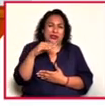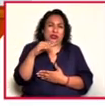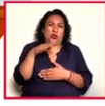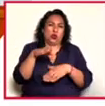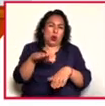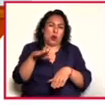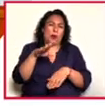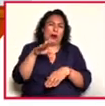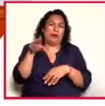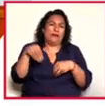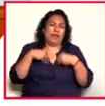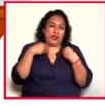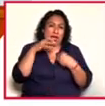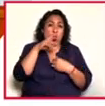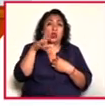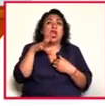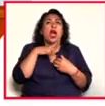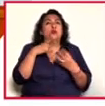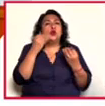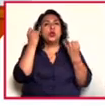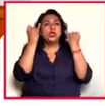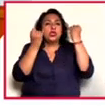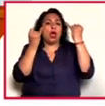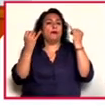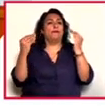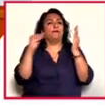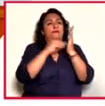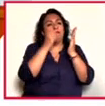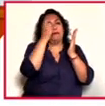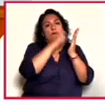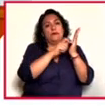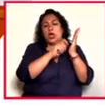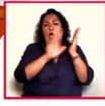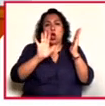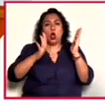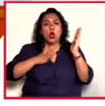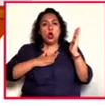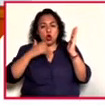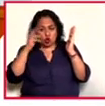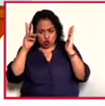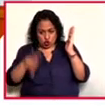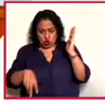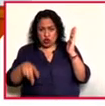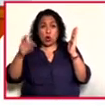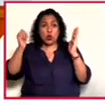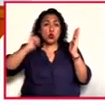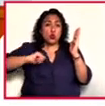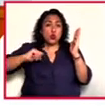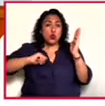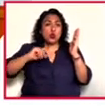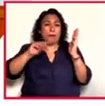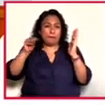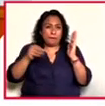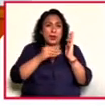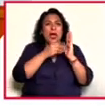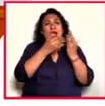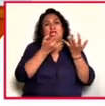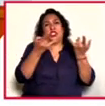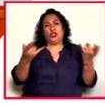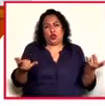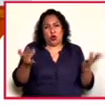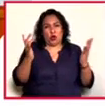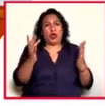porque se ha hecho desde la ideología. Y yo he pretendido traer al Cortés legendario al terreno de la historia, ¿no? Donde